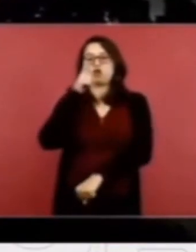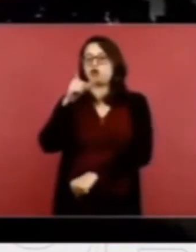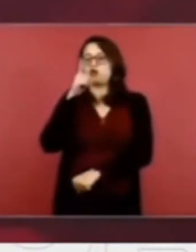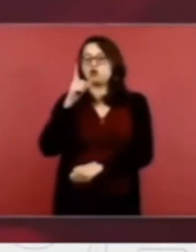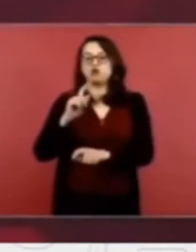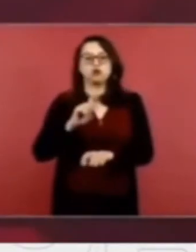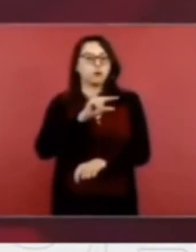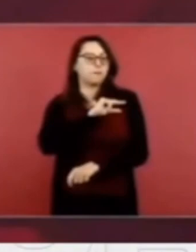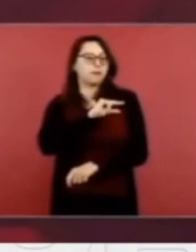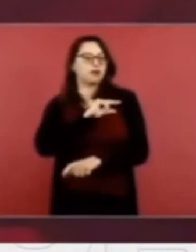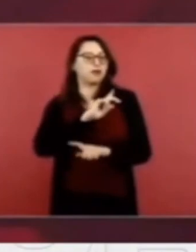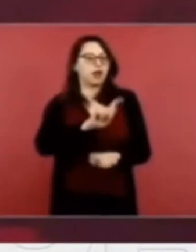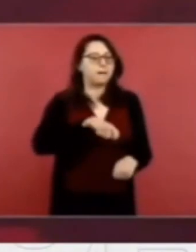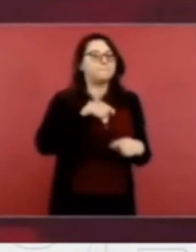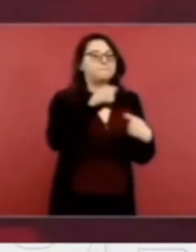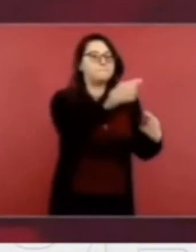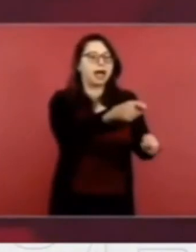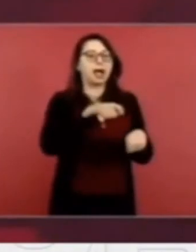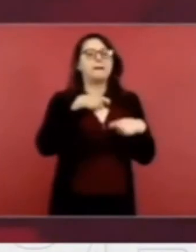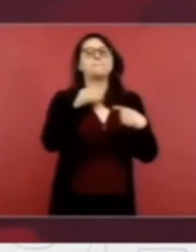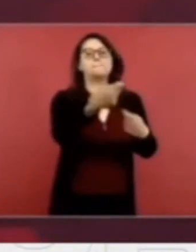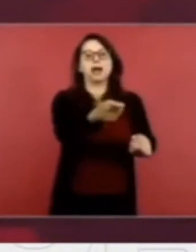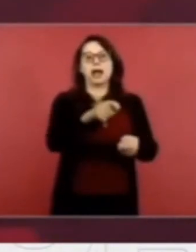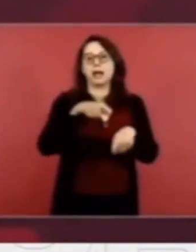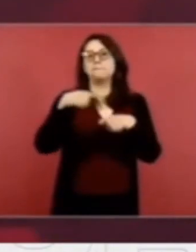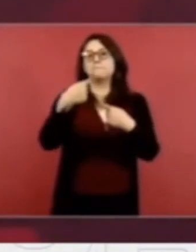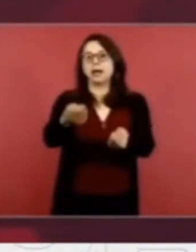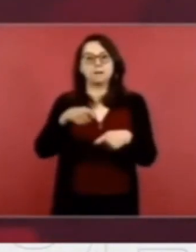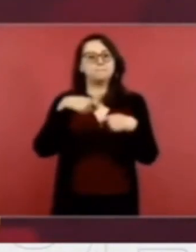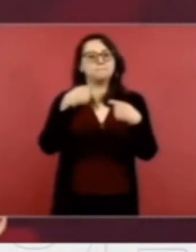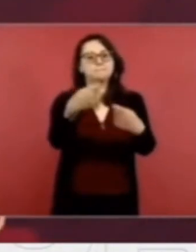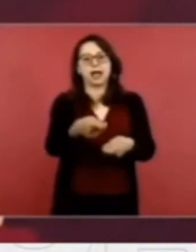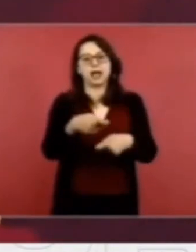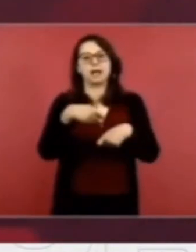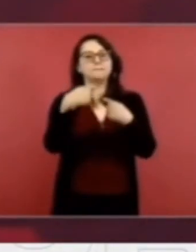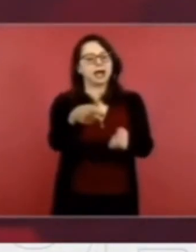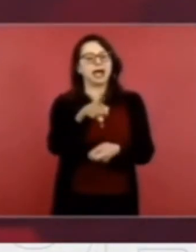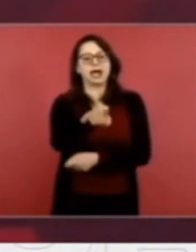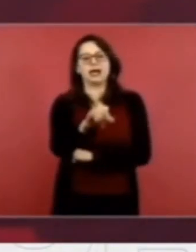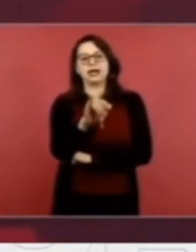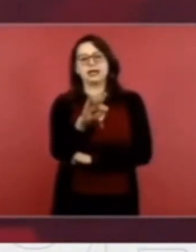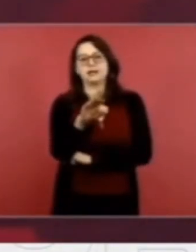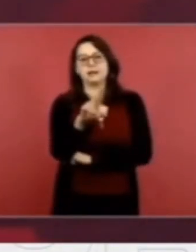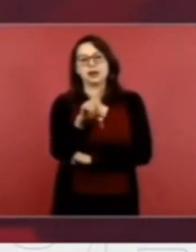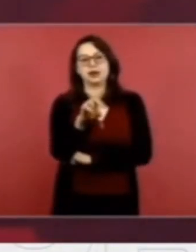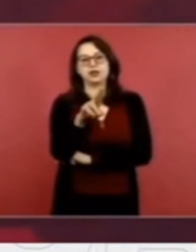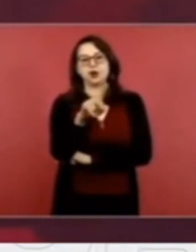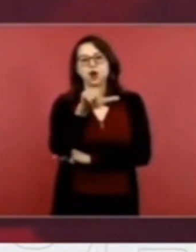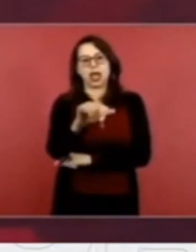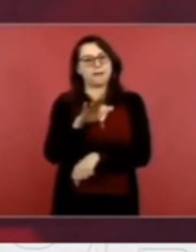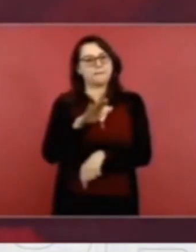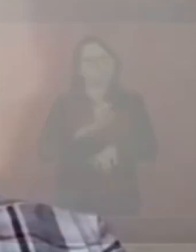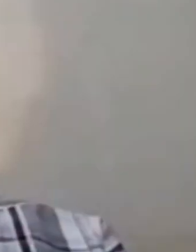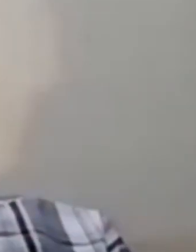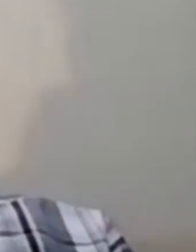consejero a la empresa Iberdrola de España.